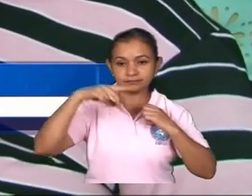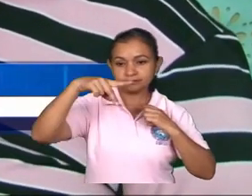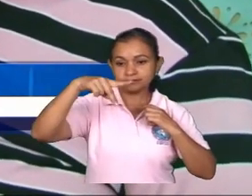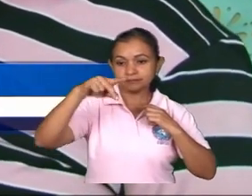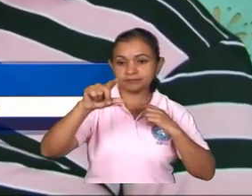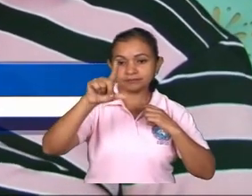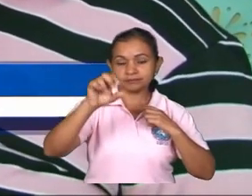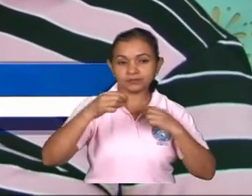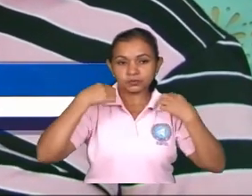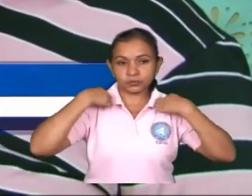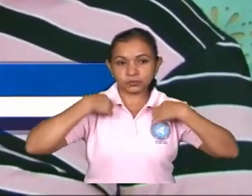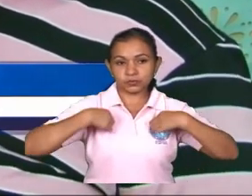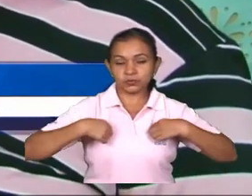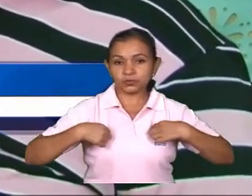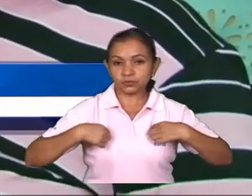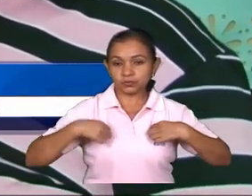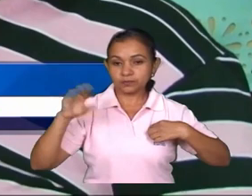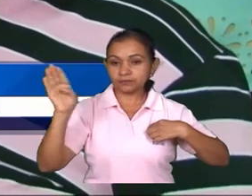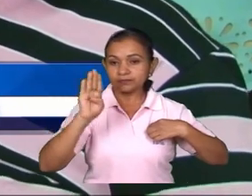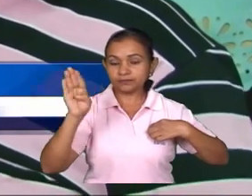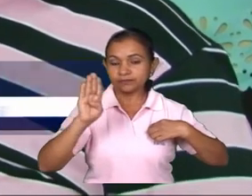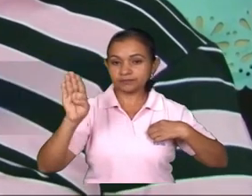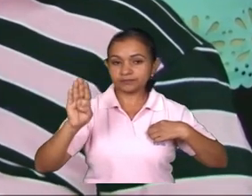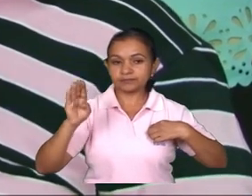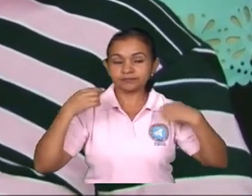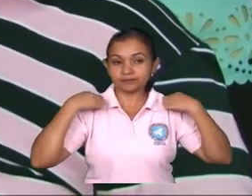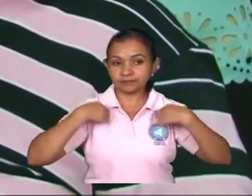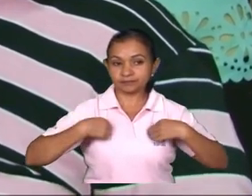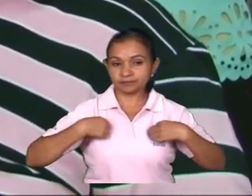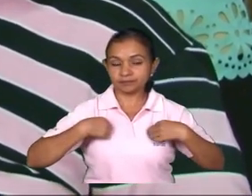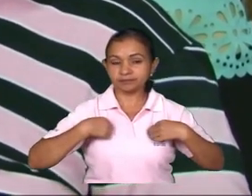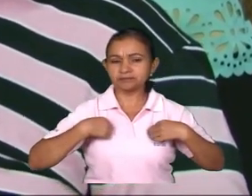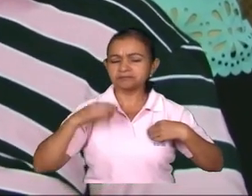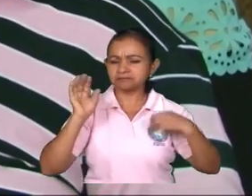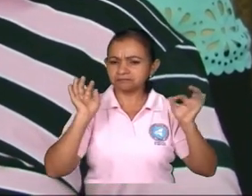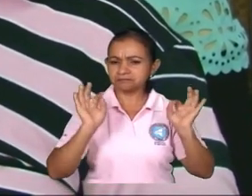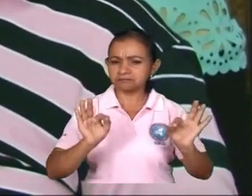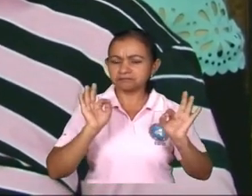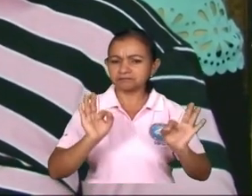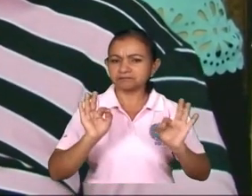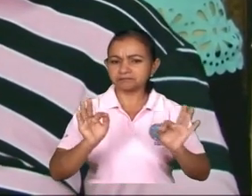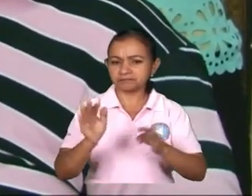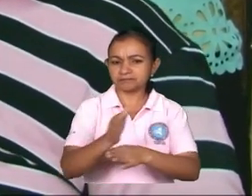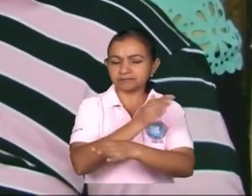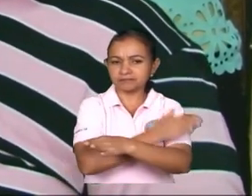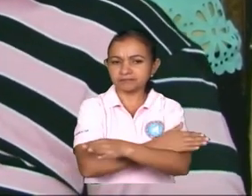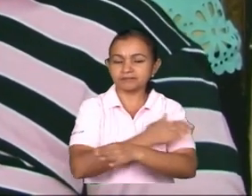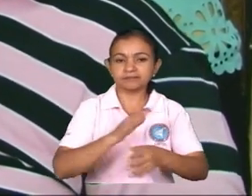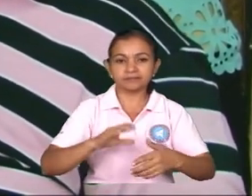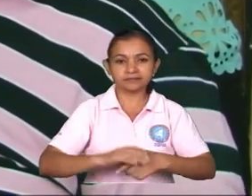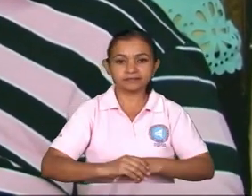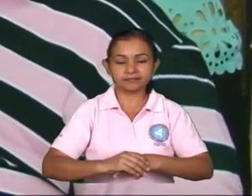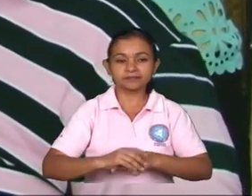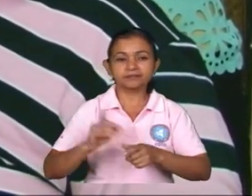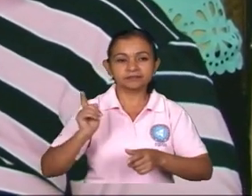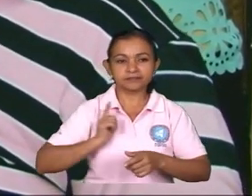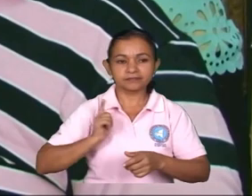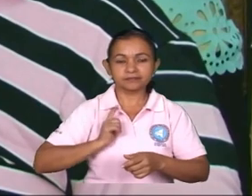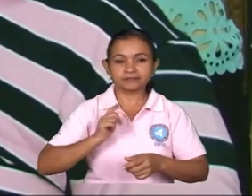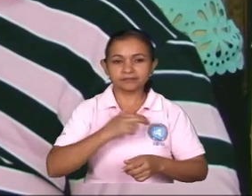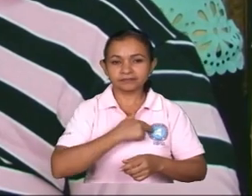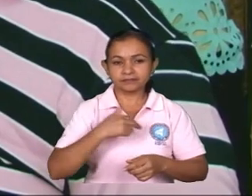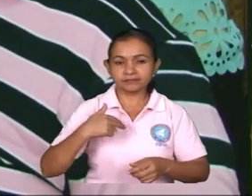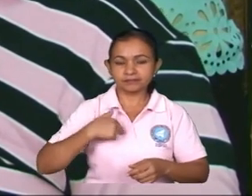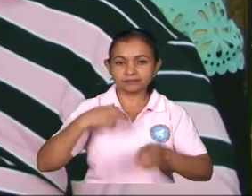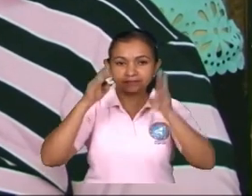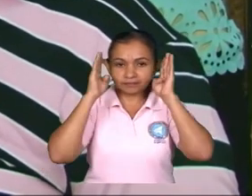los camisolines, las camisetas tricotextil, es bastante parecido al precio anterior. Ya estamos preparados para